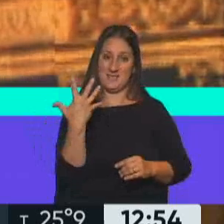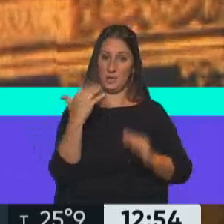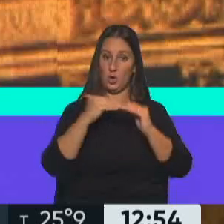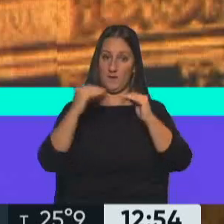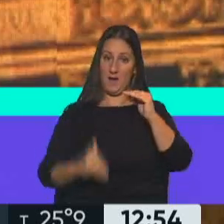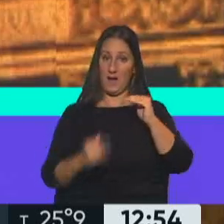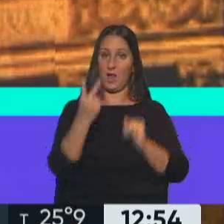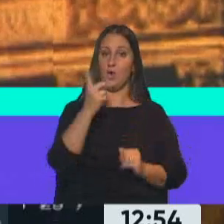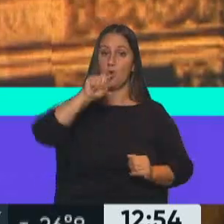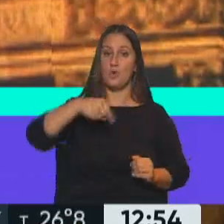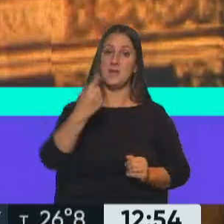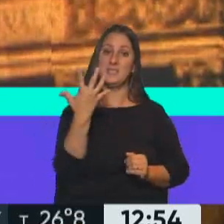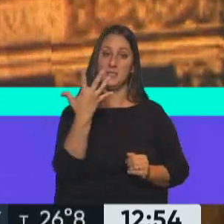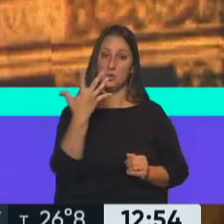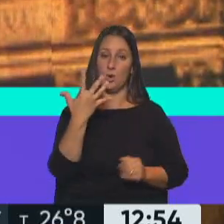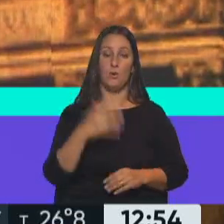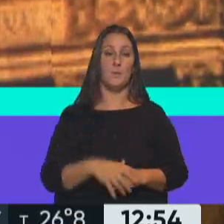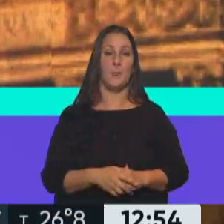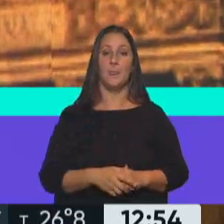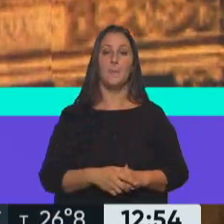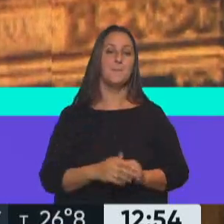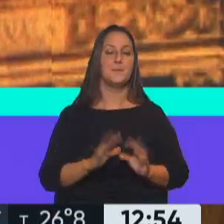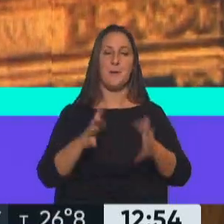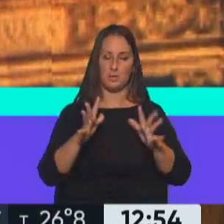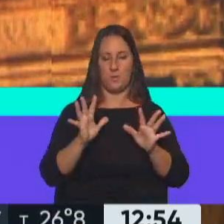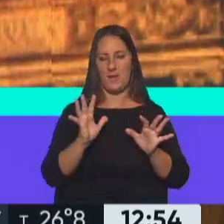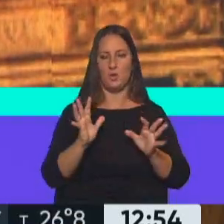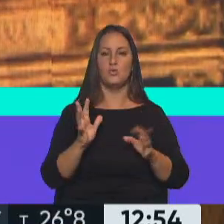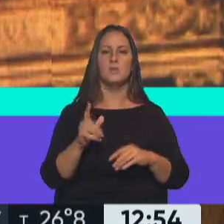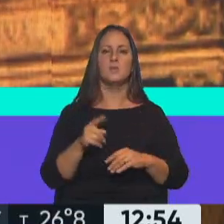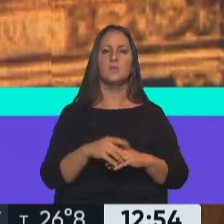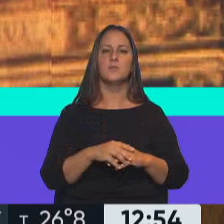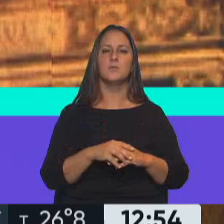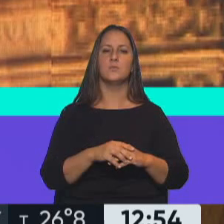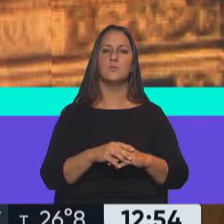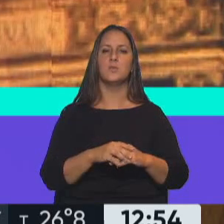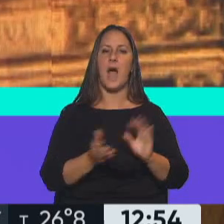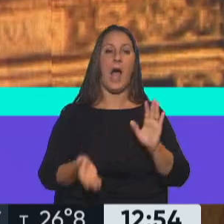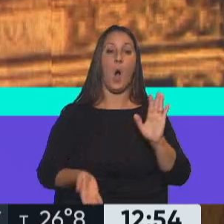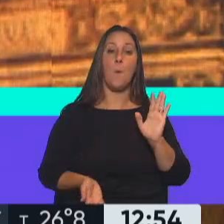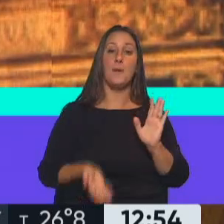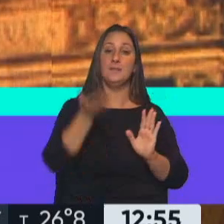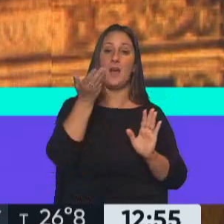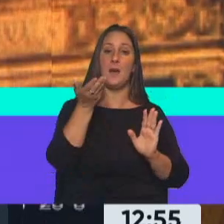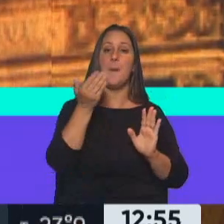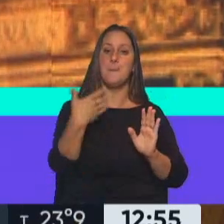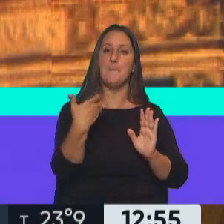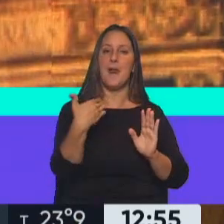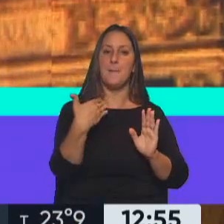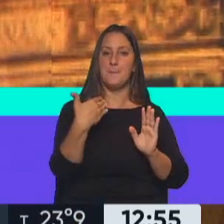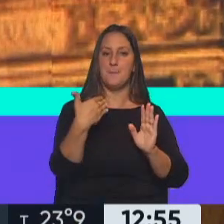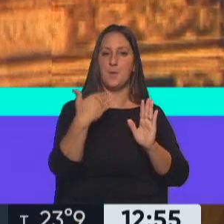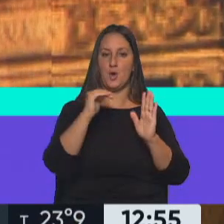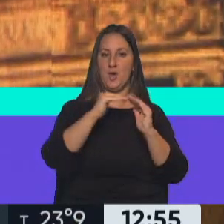a 2,5, aumentemos, más o menos así, lo estoy extremando el argumento, aumentemos lo que dé para llegar a una reducción del